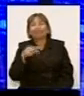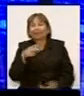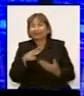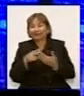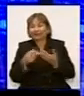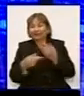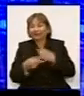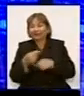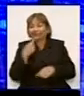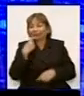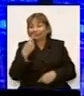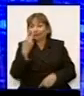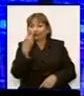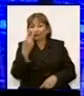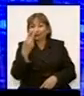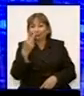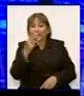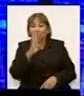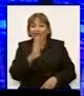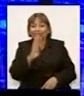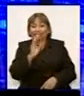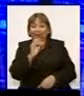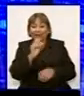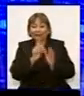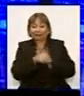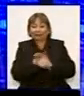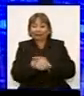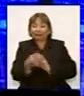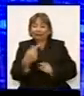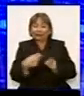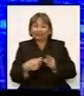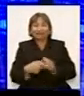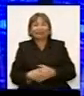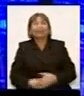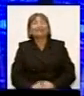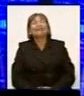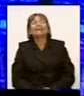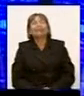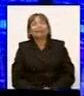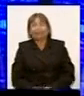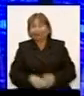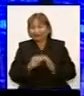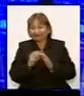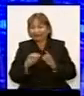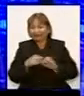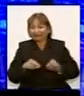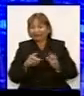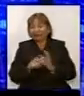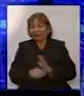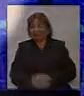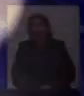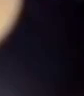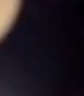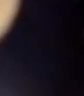pausa, son 2 de la tarde con 40 minutos y vamos a retornar con nuestra agenda parlamentaria.